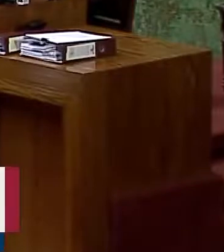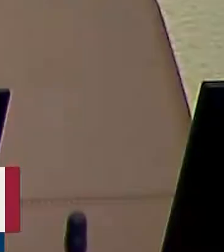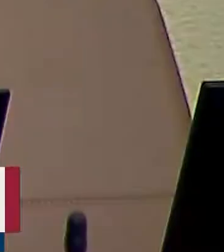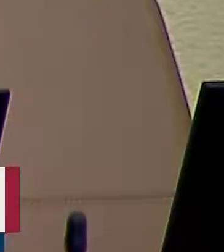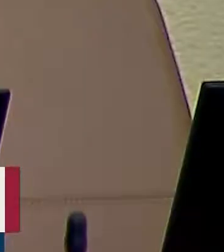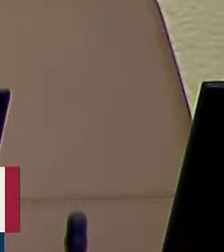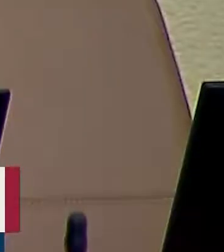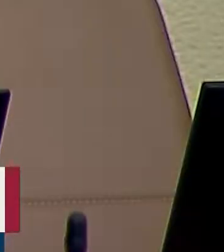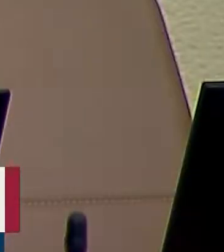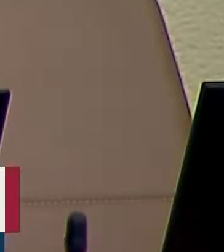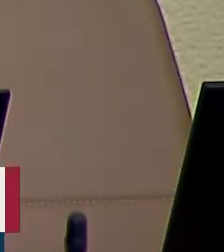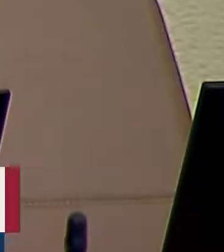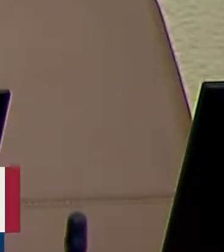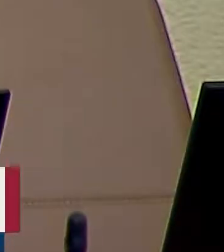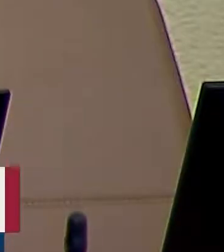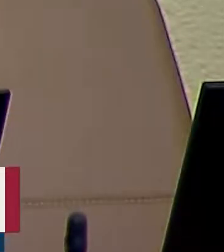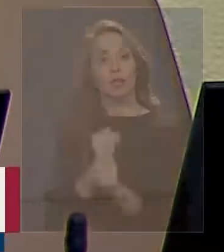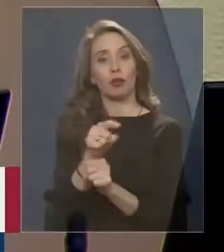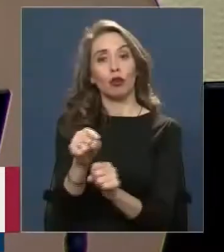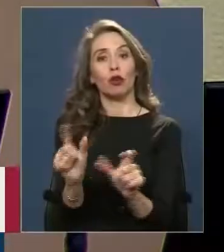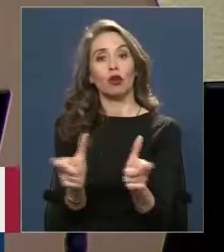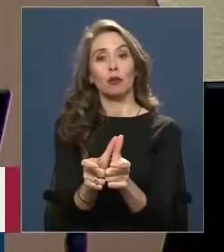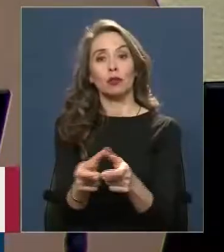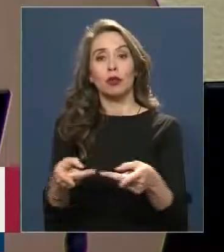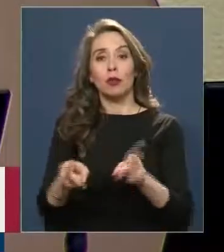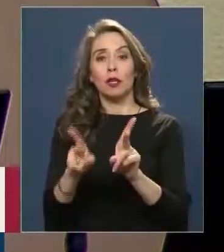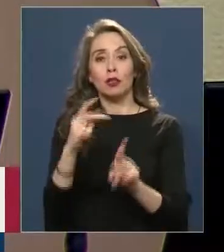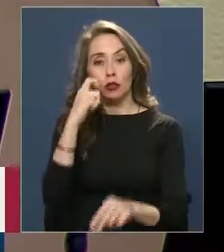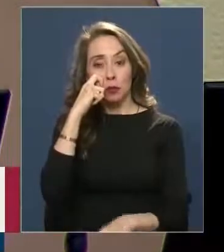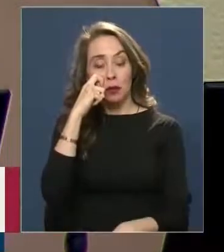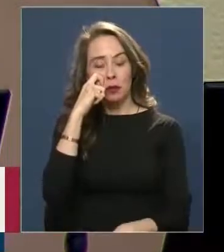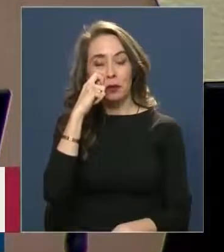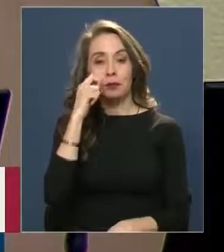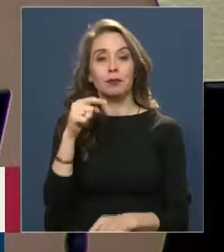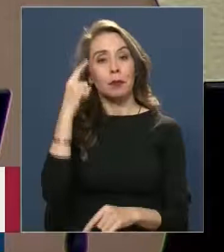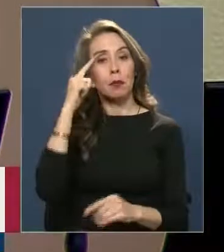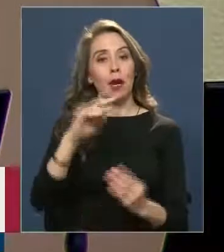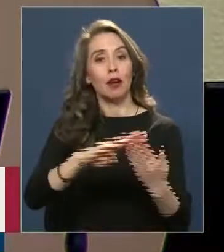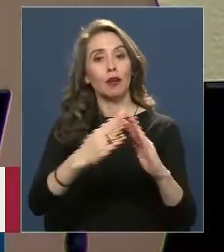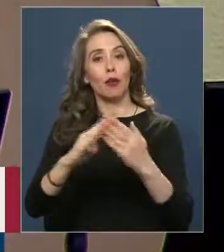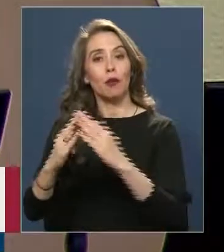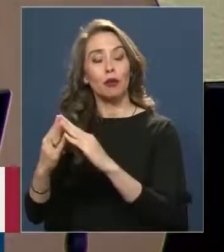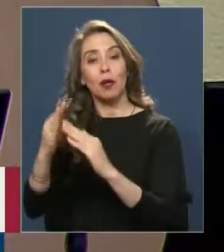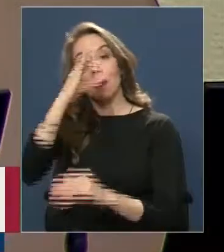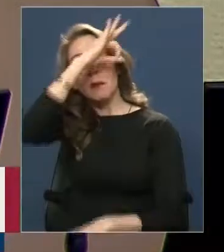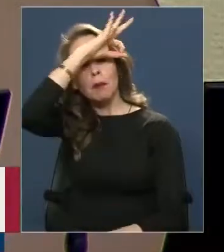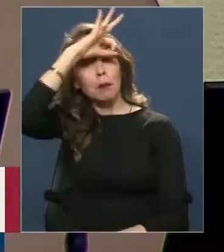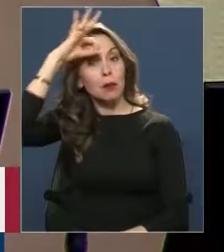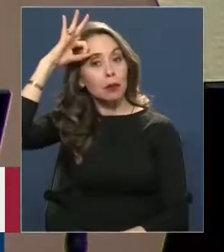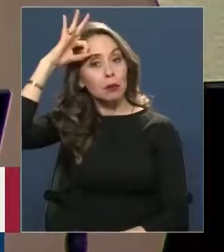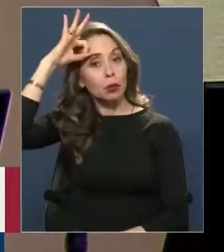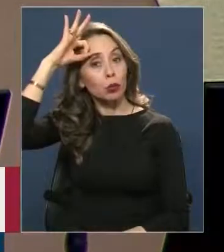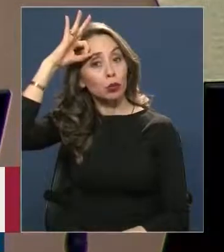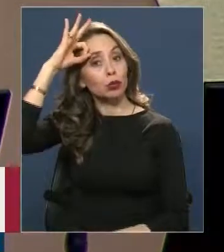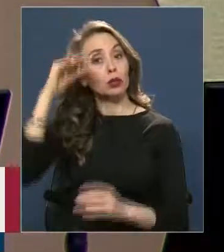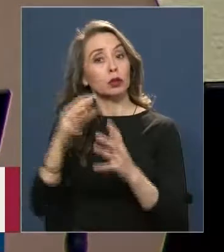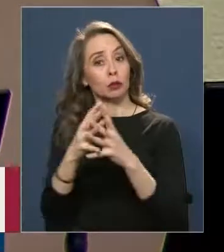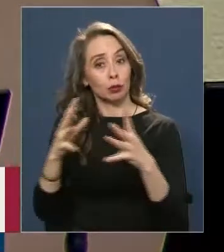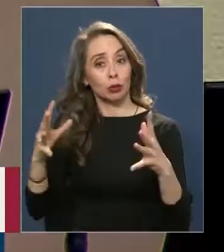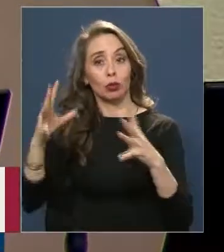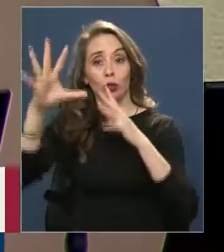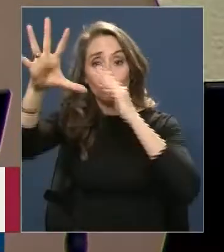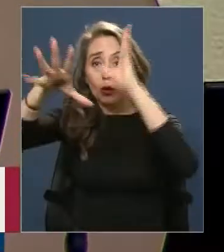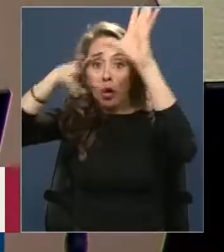Mi experiencia en el trabajo desde la Comisión de Derechos Humanos en relación a las comunidades mapuche ha sido de un enorme